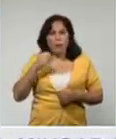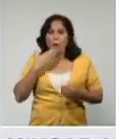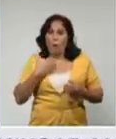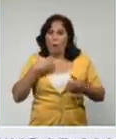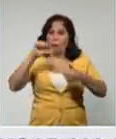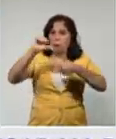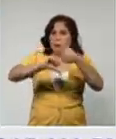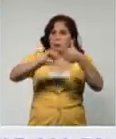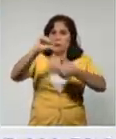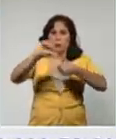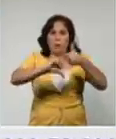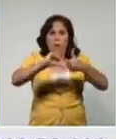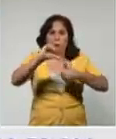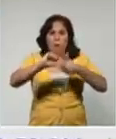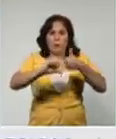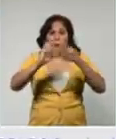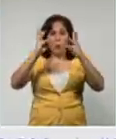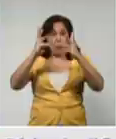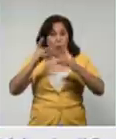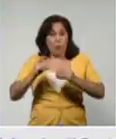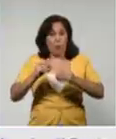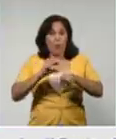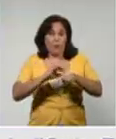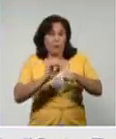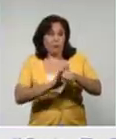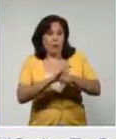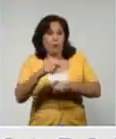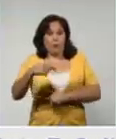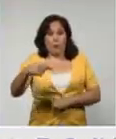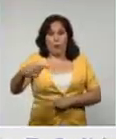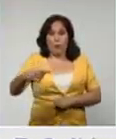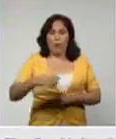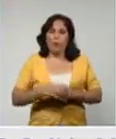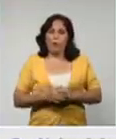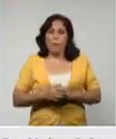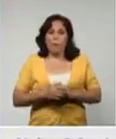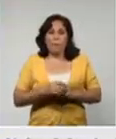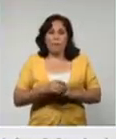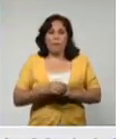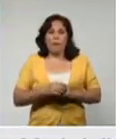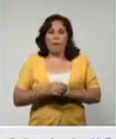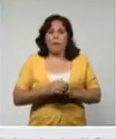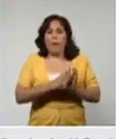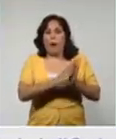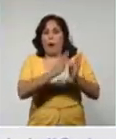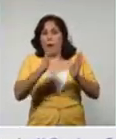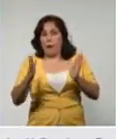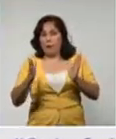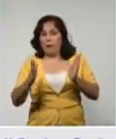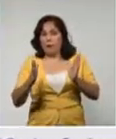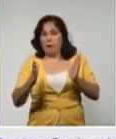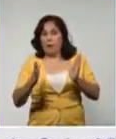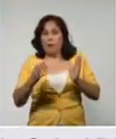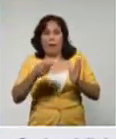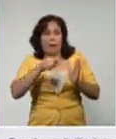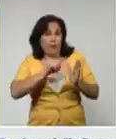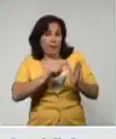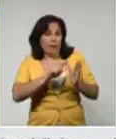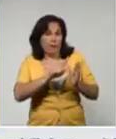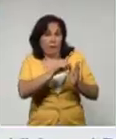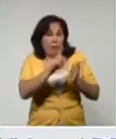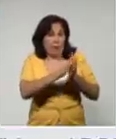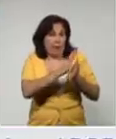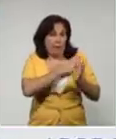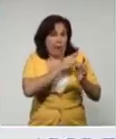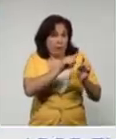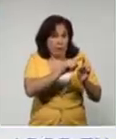comportamiento por número de casos por día hasta el día de ayer, hasta el día 22,